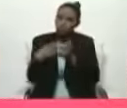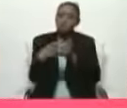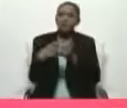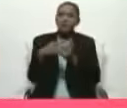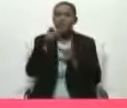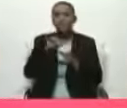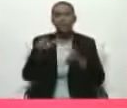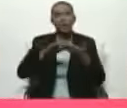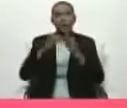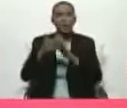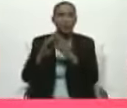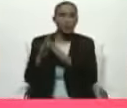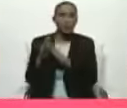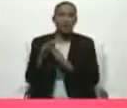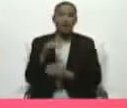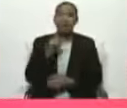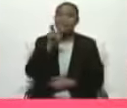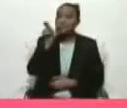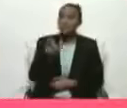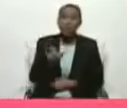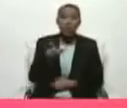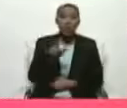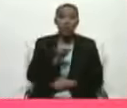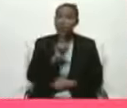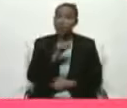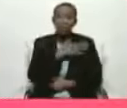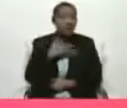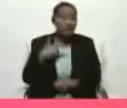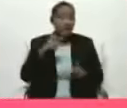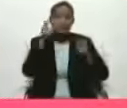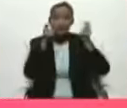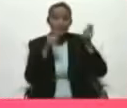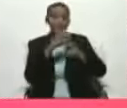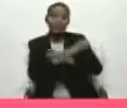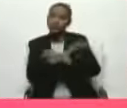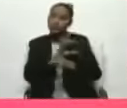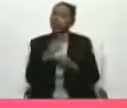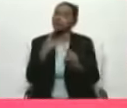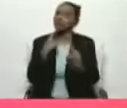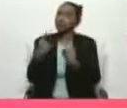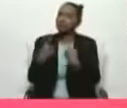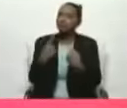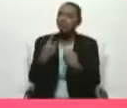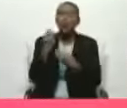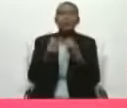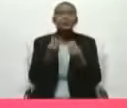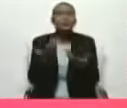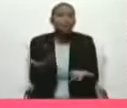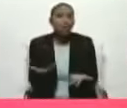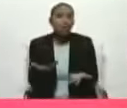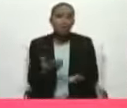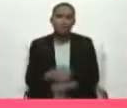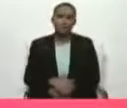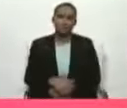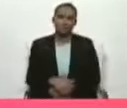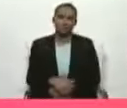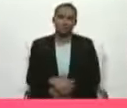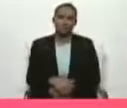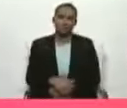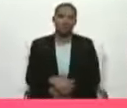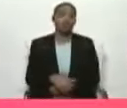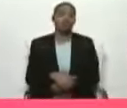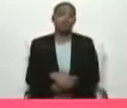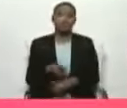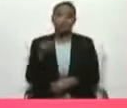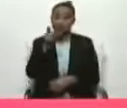Conquistemos las que no tenemos y convirtámonos en una gran fuerza comunicacional tan potente que ellos no tengan opción. Cada vez que